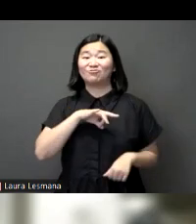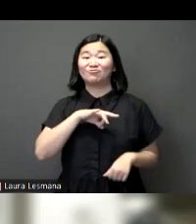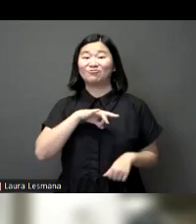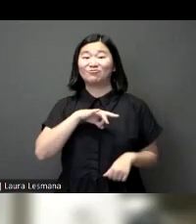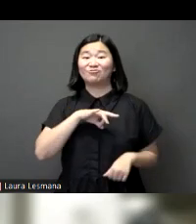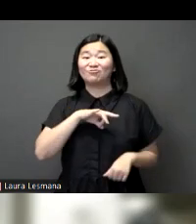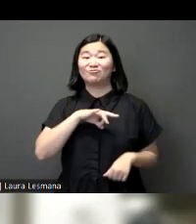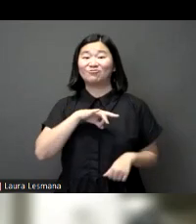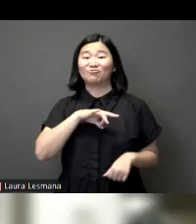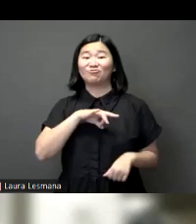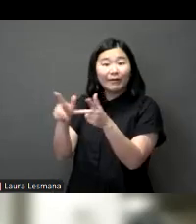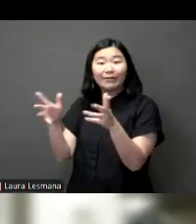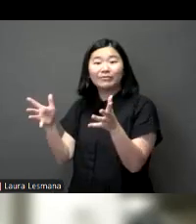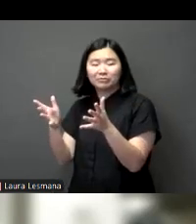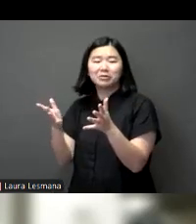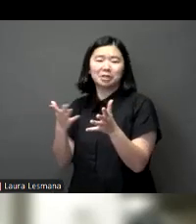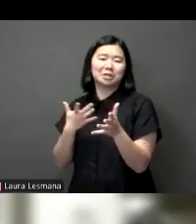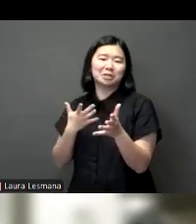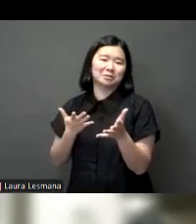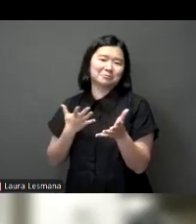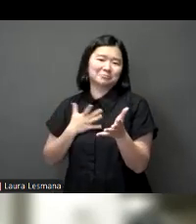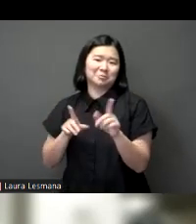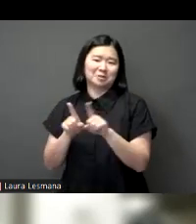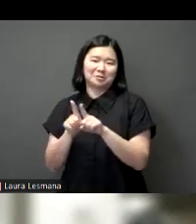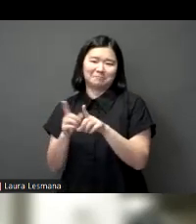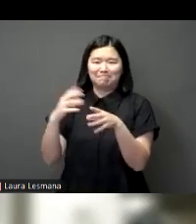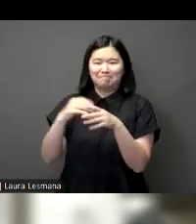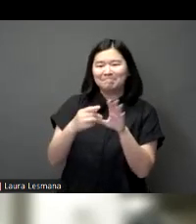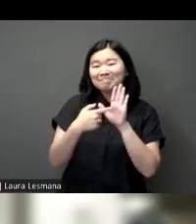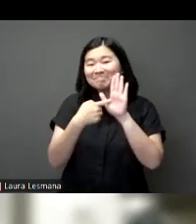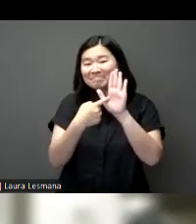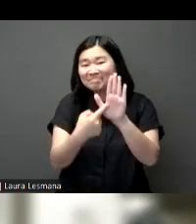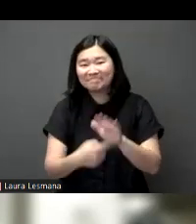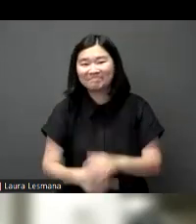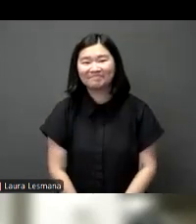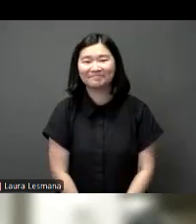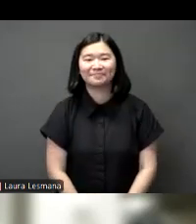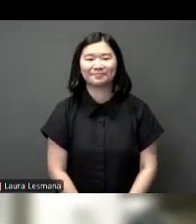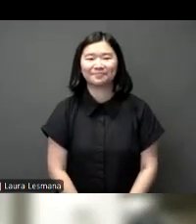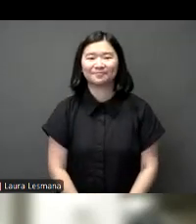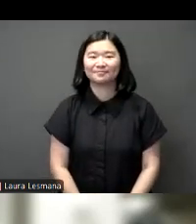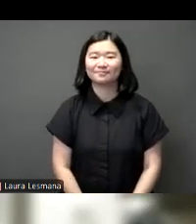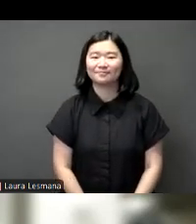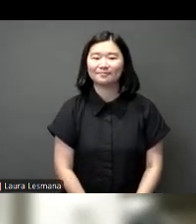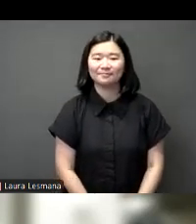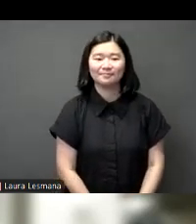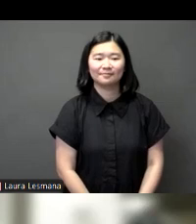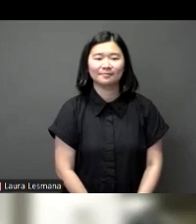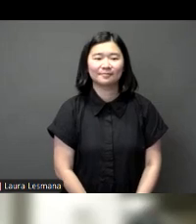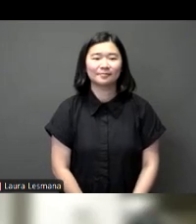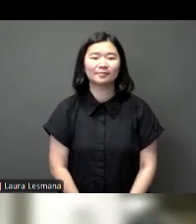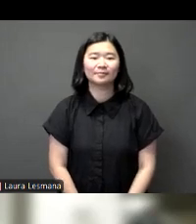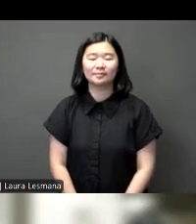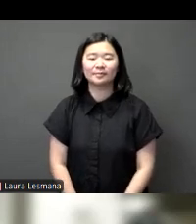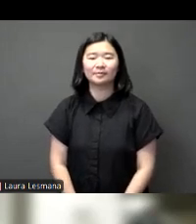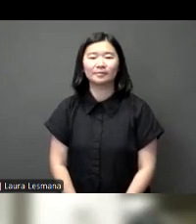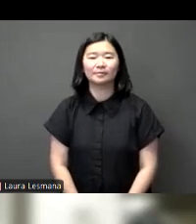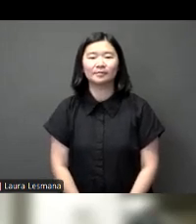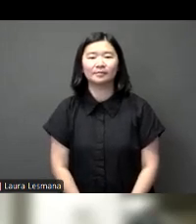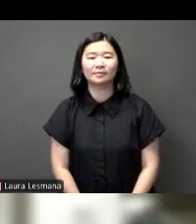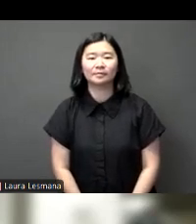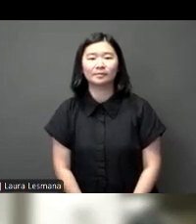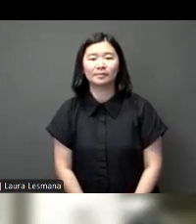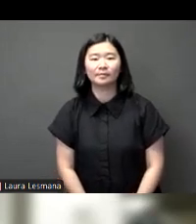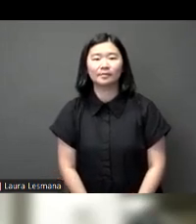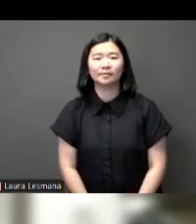los programas, estamos justamente mirando y rediseñando el programa de cáncer cervicuterino. Entonces